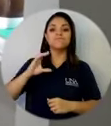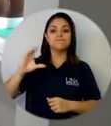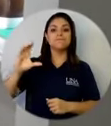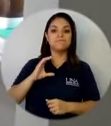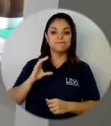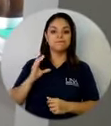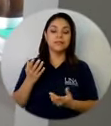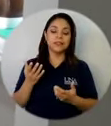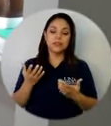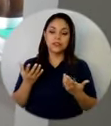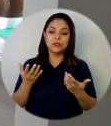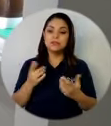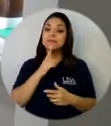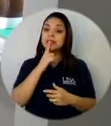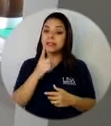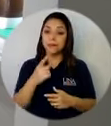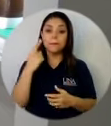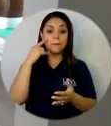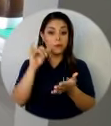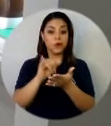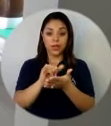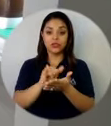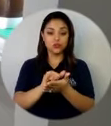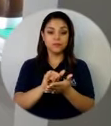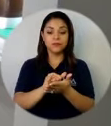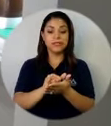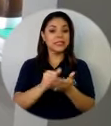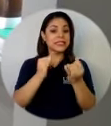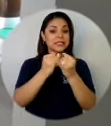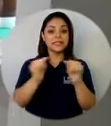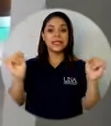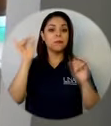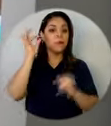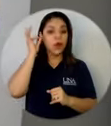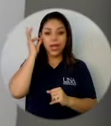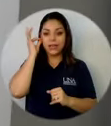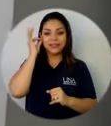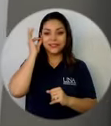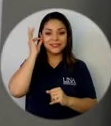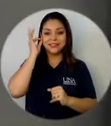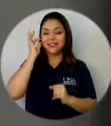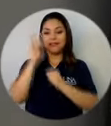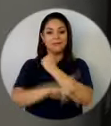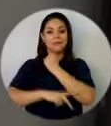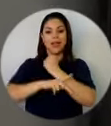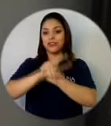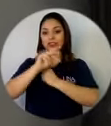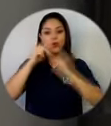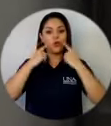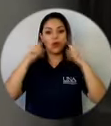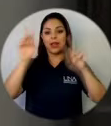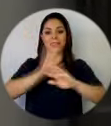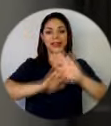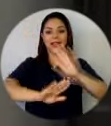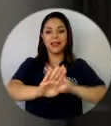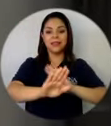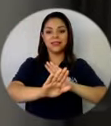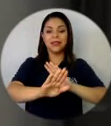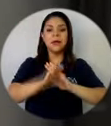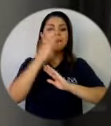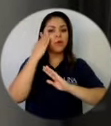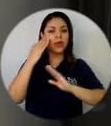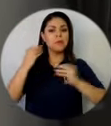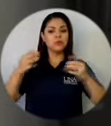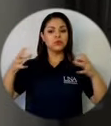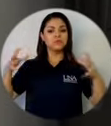mujeres no saldremos adelante. Primero, ¿verdad?, porque somos además una proporción importante